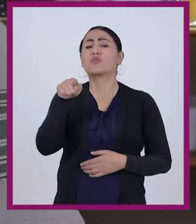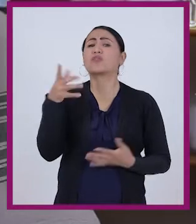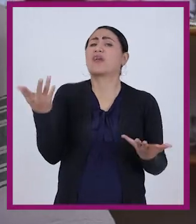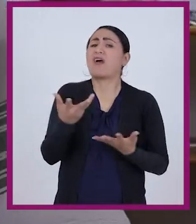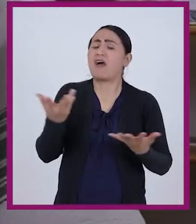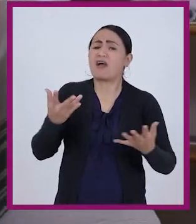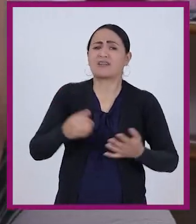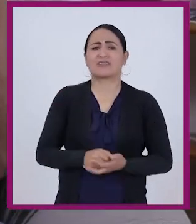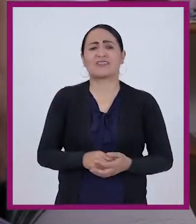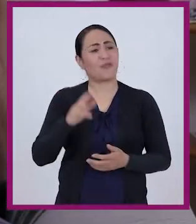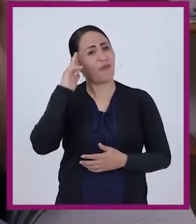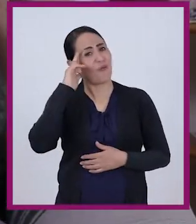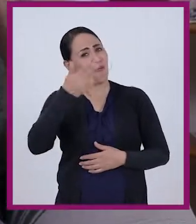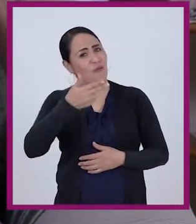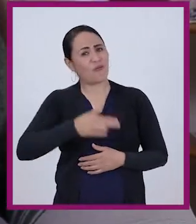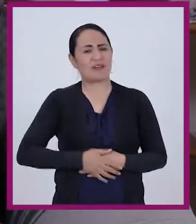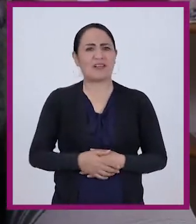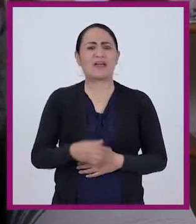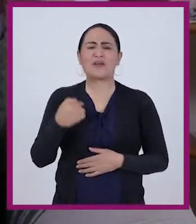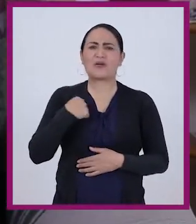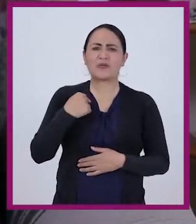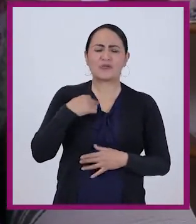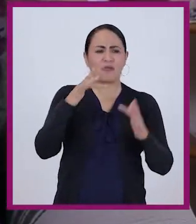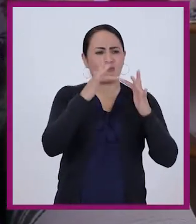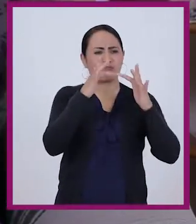Citla, ¿dónde estás?